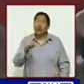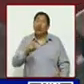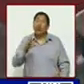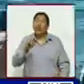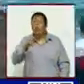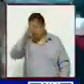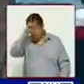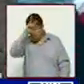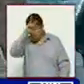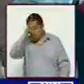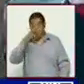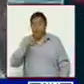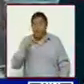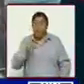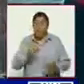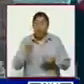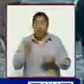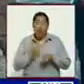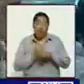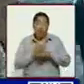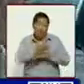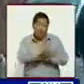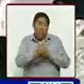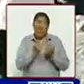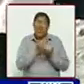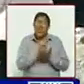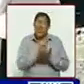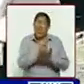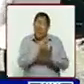la que pasé el estrecho de Tequina, el lago Titicaca.